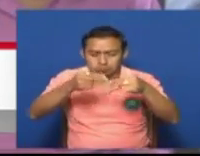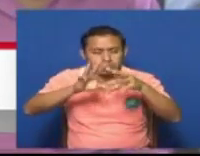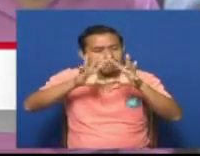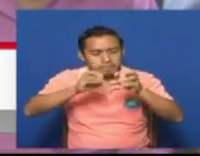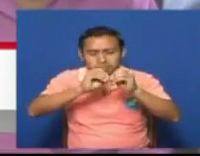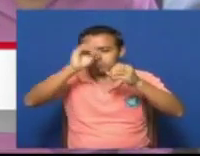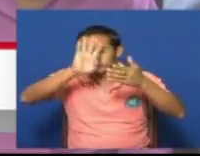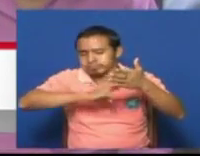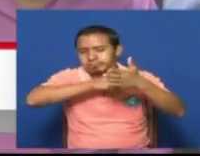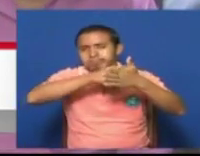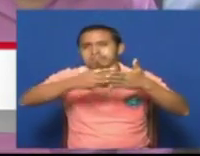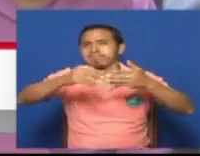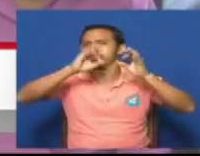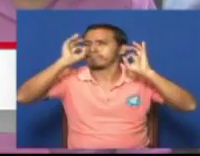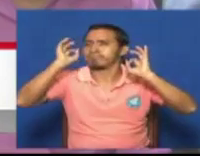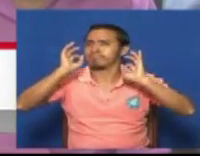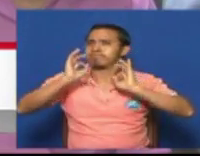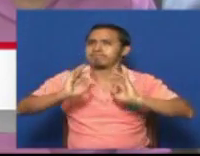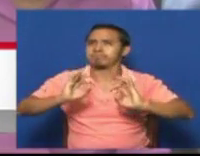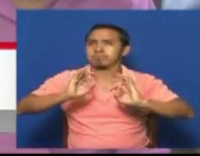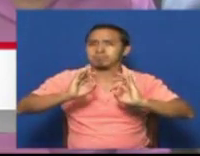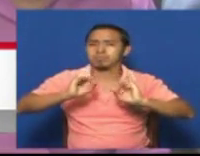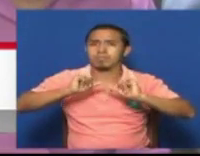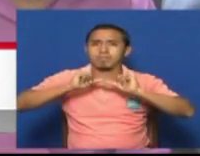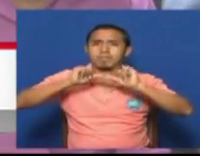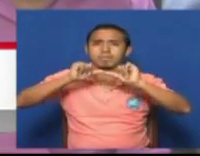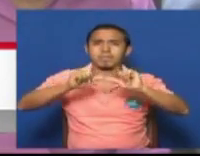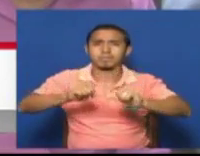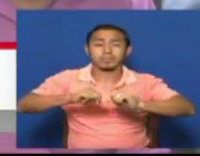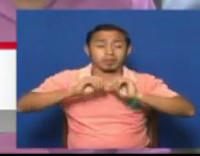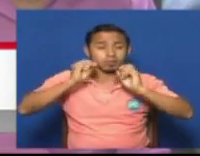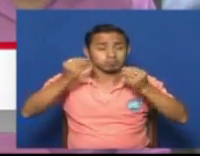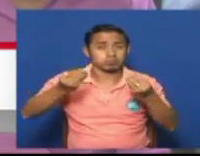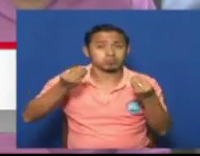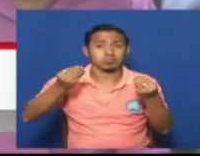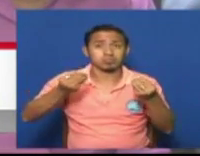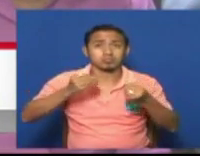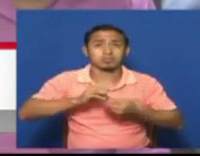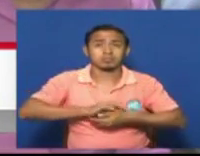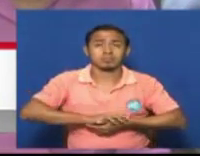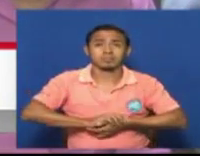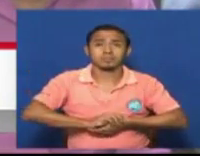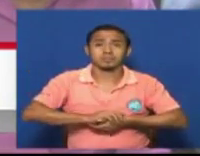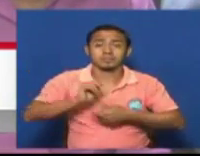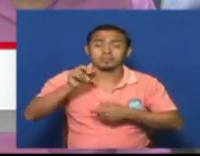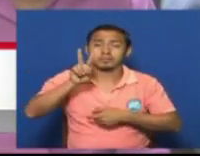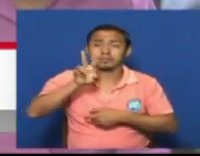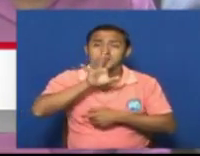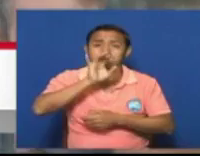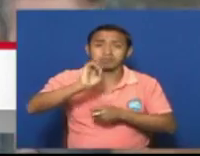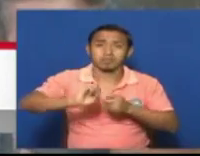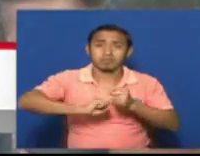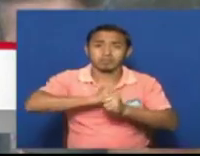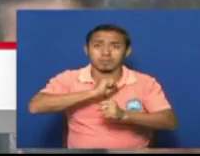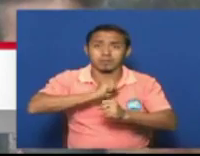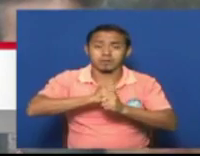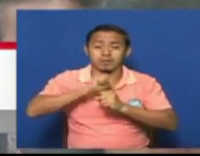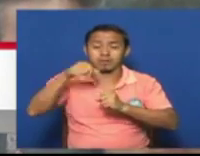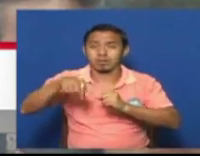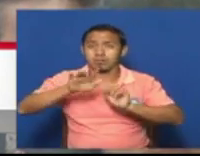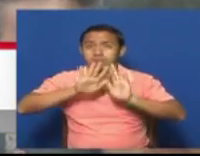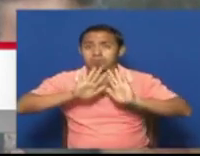cuadros estadísticos y los avances son muy significativos en estos 25 años que ha entrado